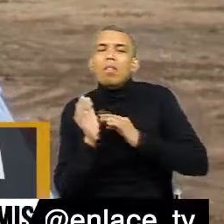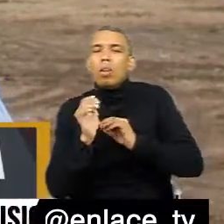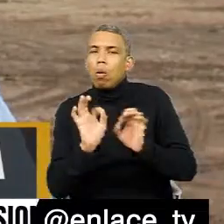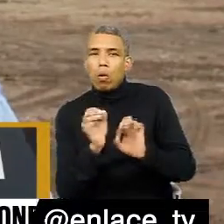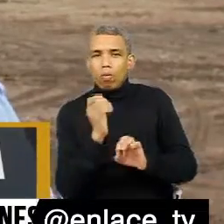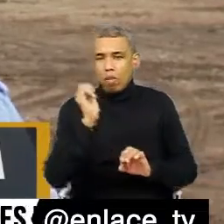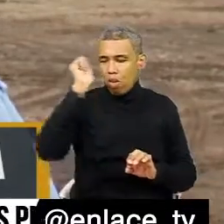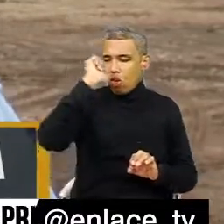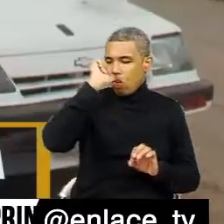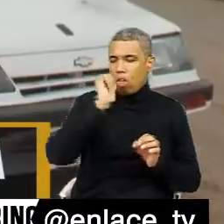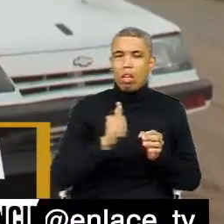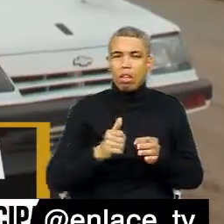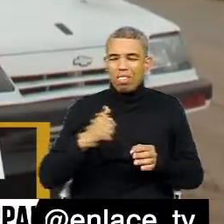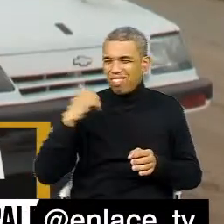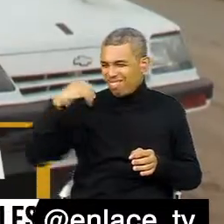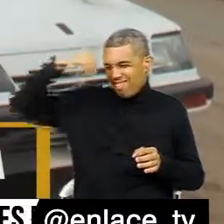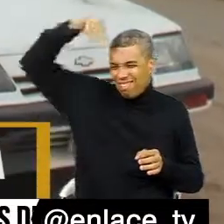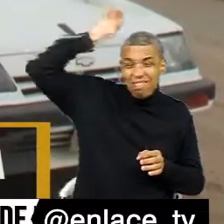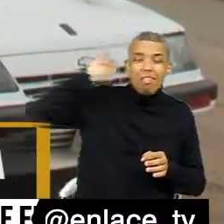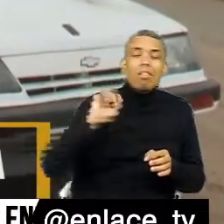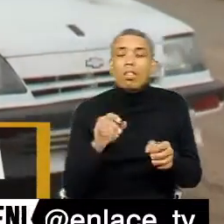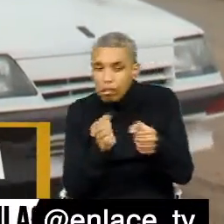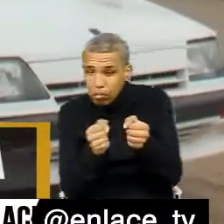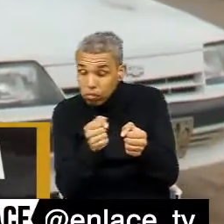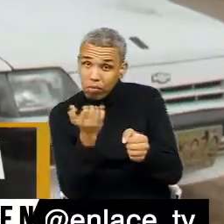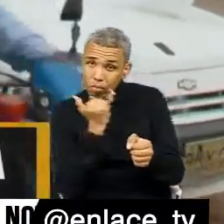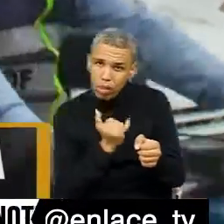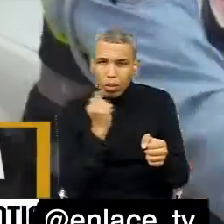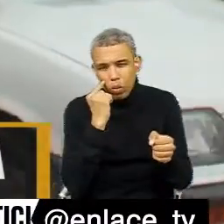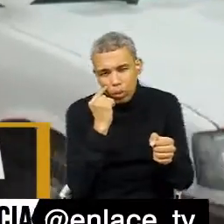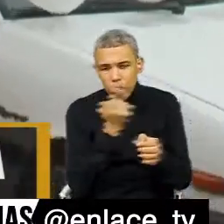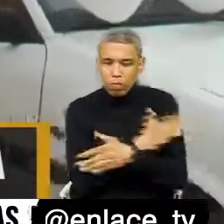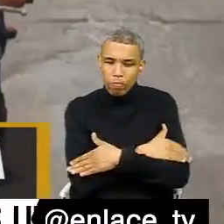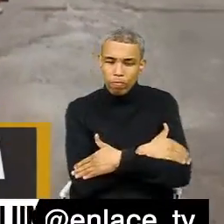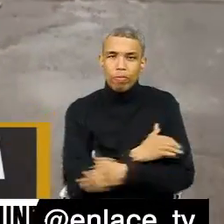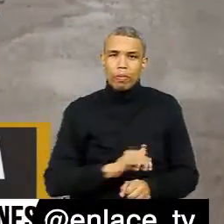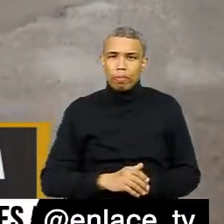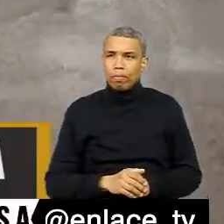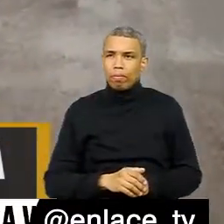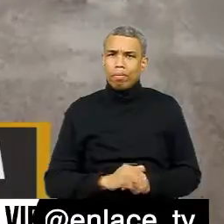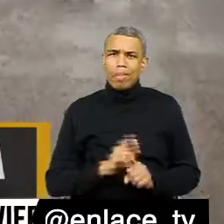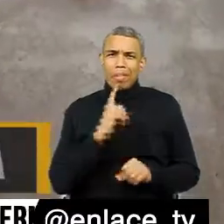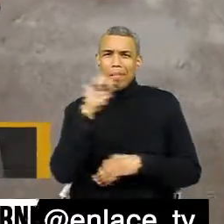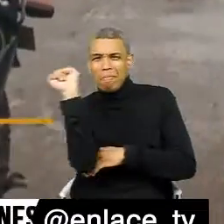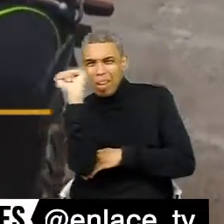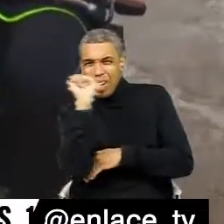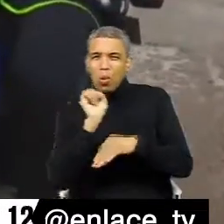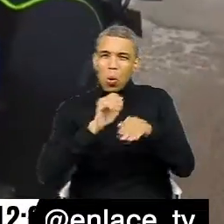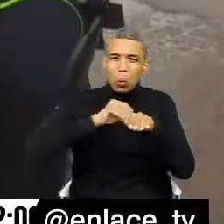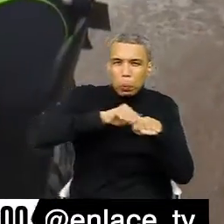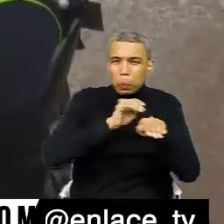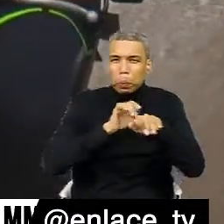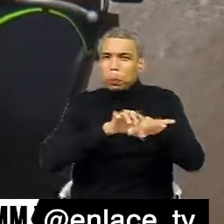licor con la conducción. Sin novedades transcurrieron las movilizaciones y caravanas que se realizaron en la